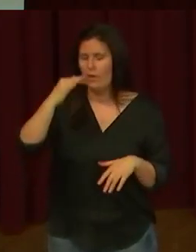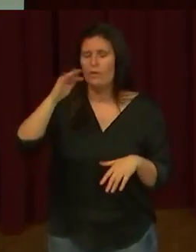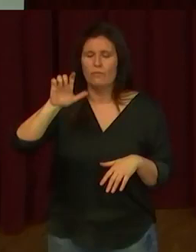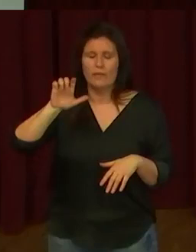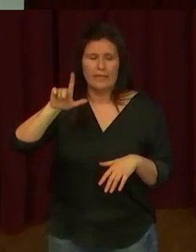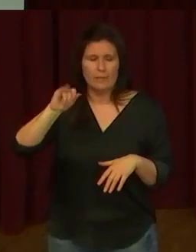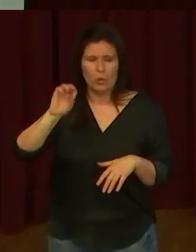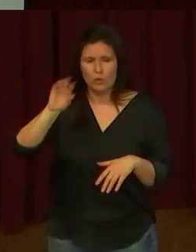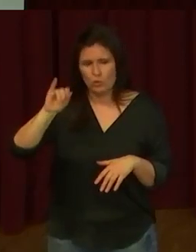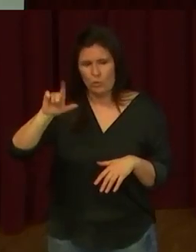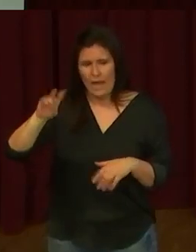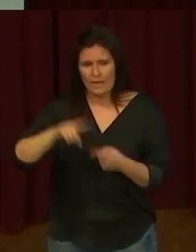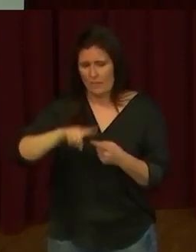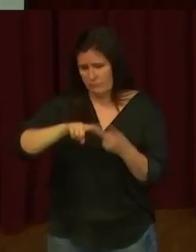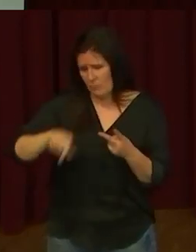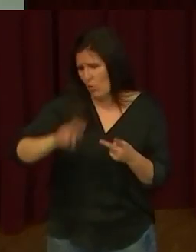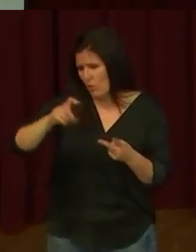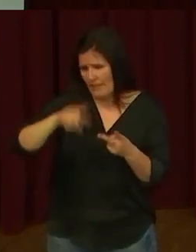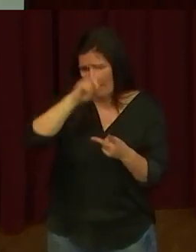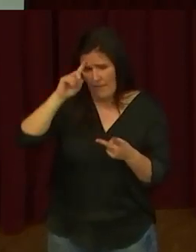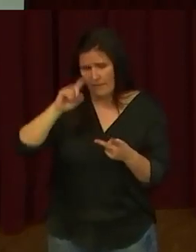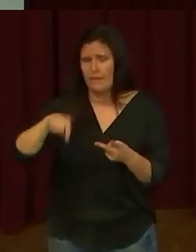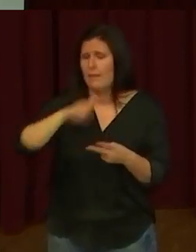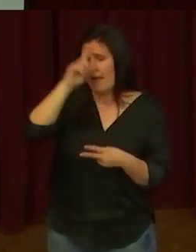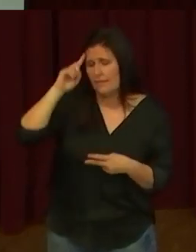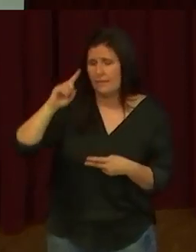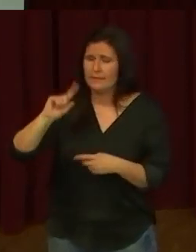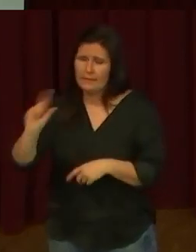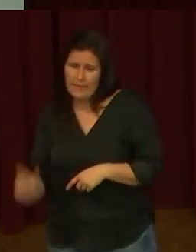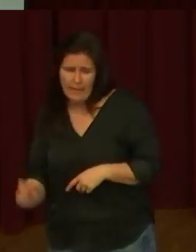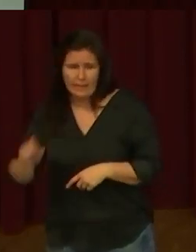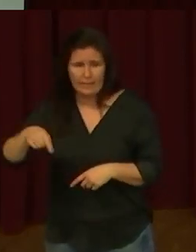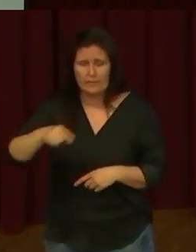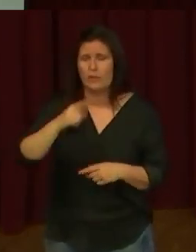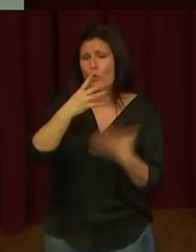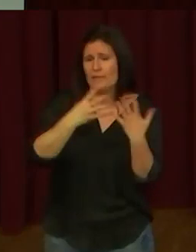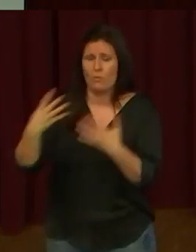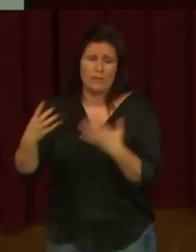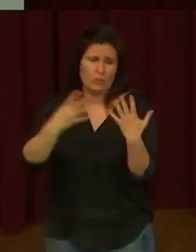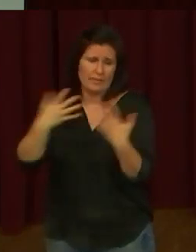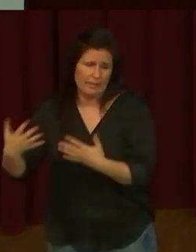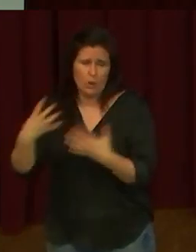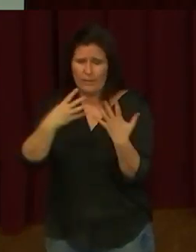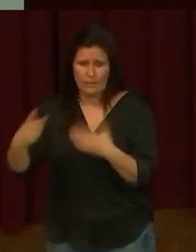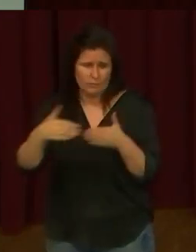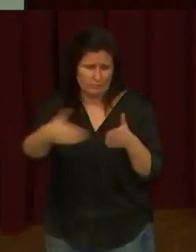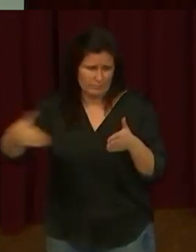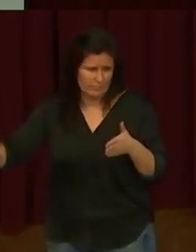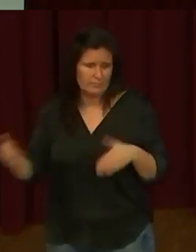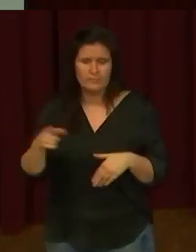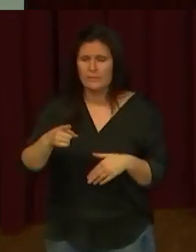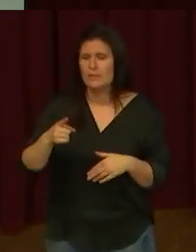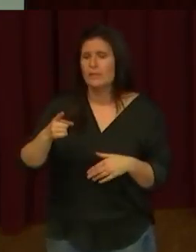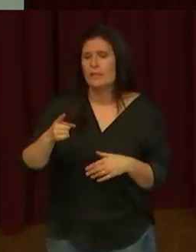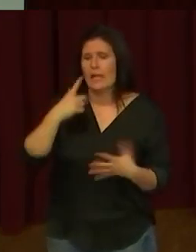barra de messina al palacio real de madrid en madrid turín y nápoles en el 94 en el 95 y en el 98 el arte en la